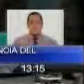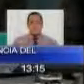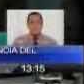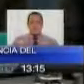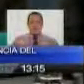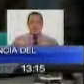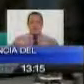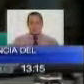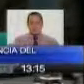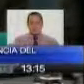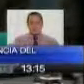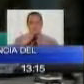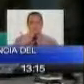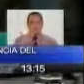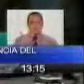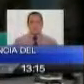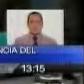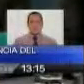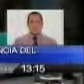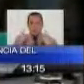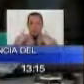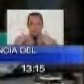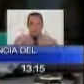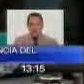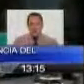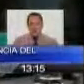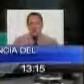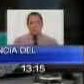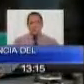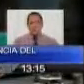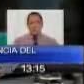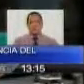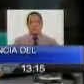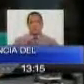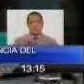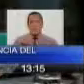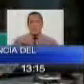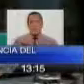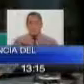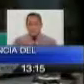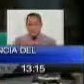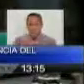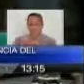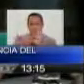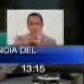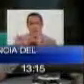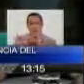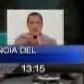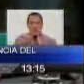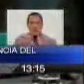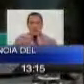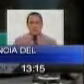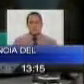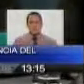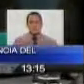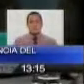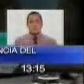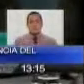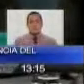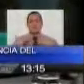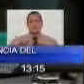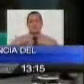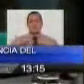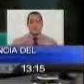groseramente, arbitrariamente un audio, poner frases, sacar palabras y de esta manera